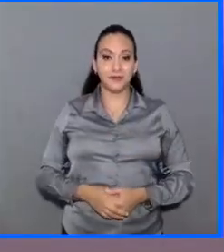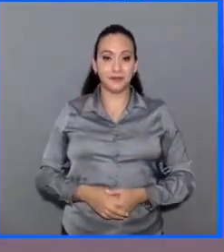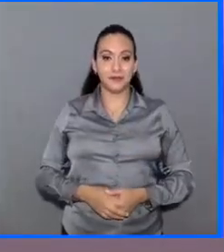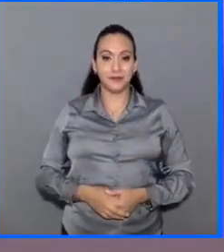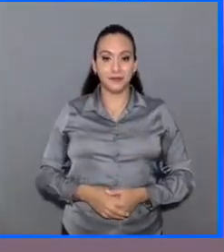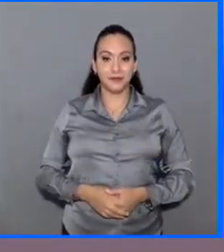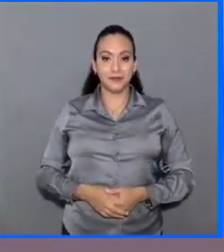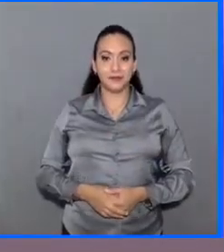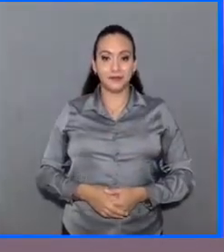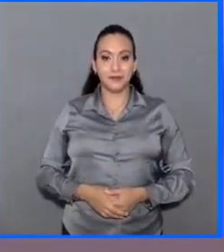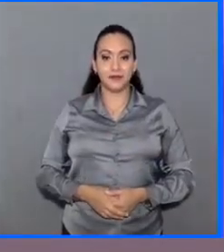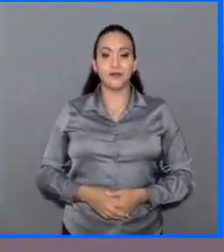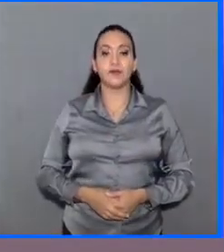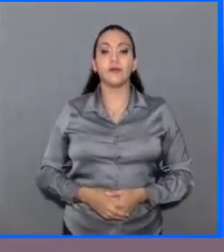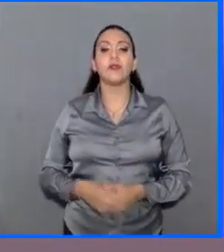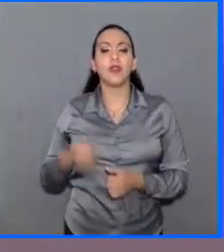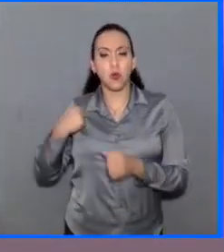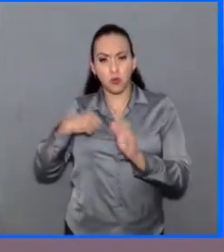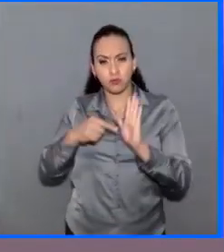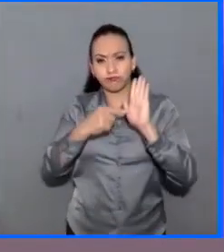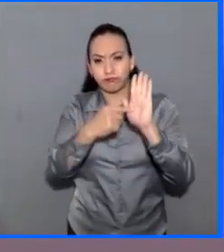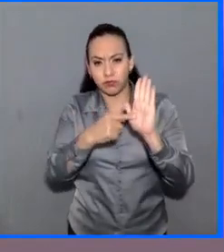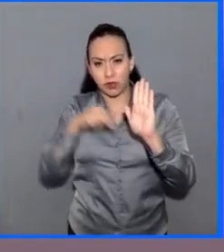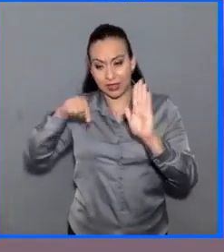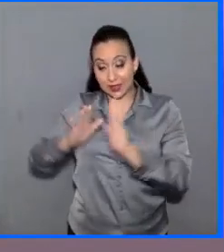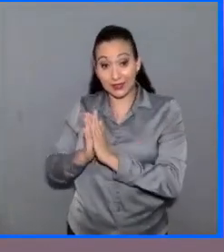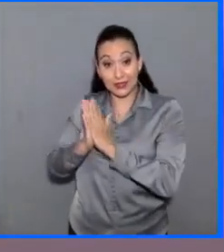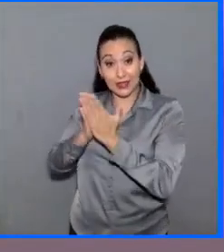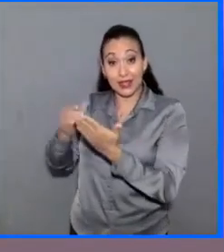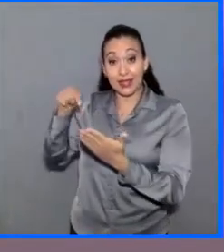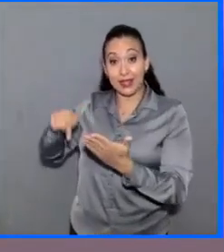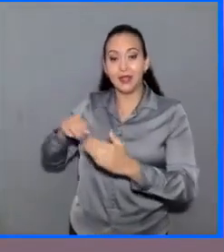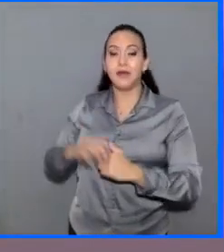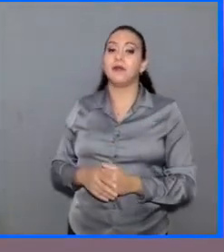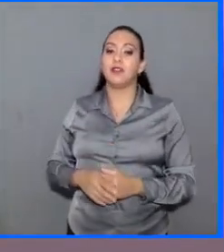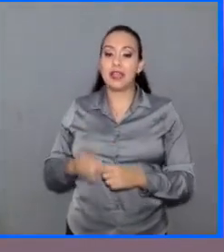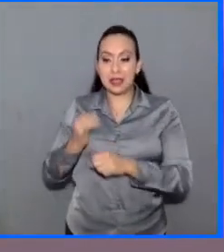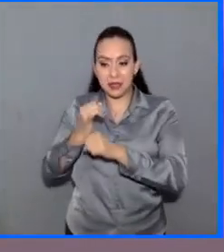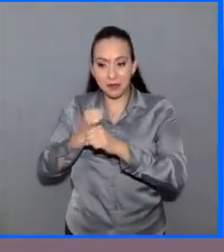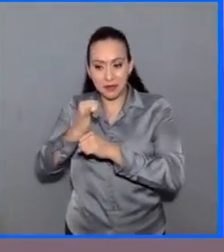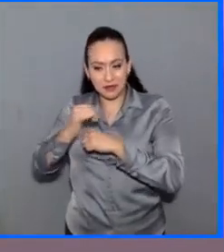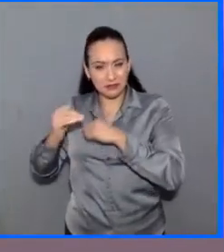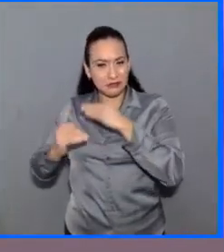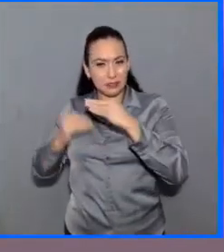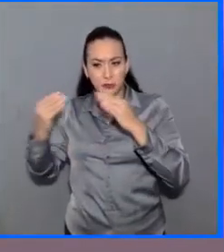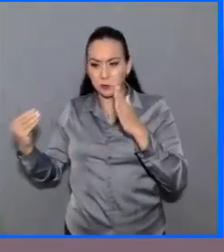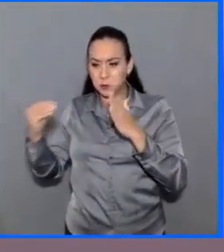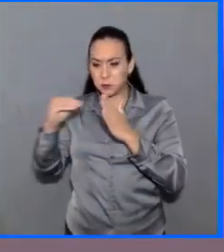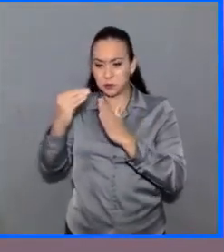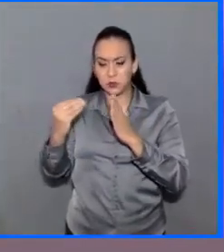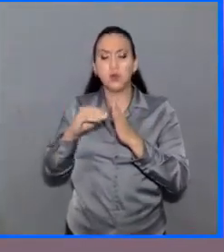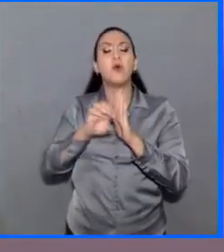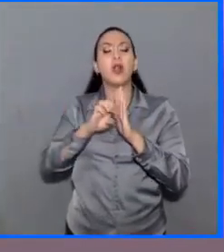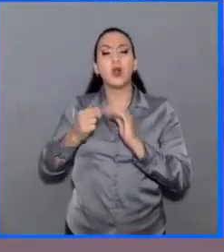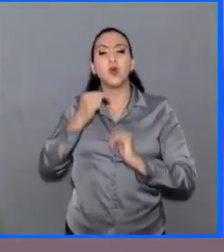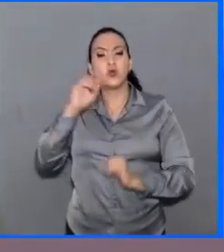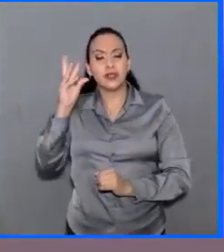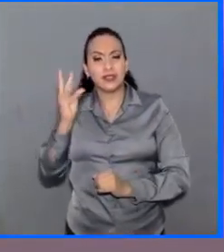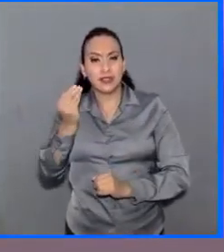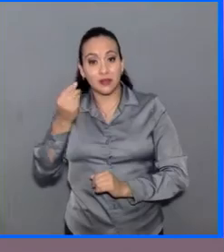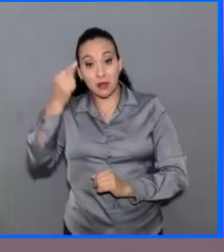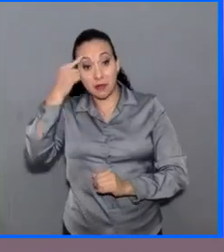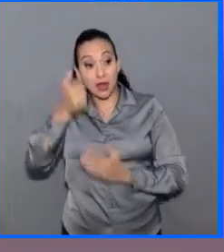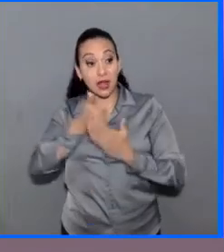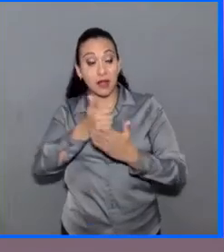Hemos presentado en este libro resultados sobre la incorporación de tecnologías para mejorar la impartición de